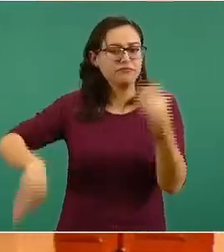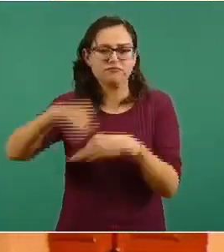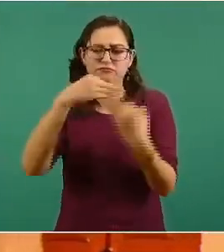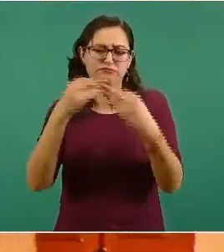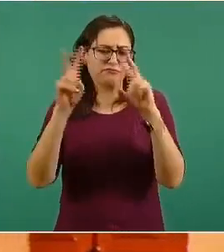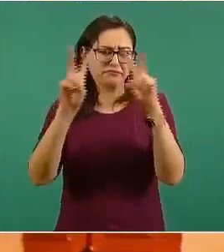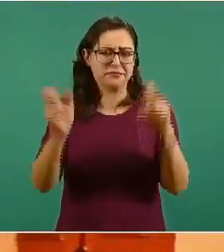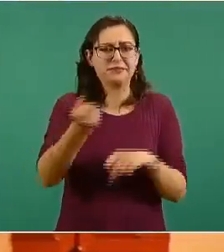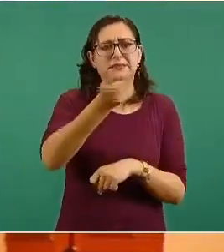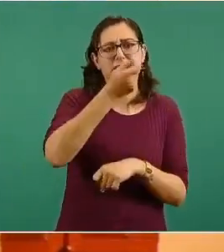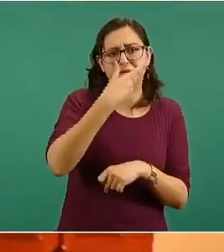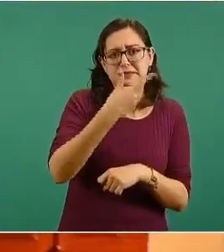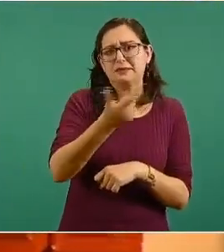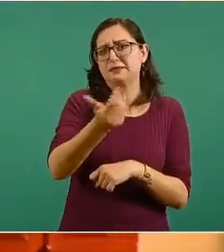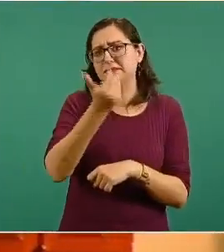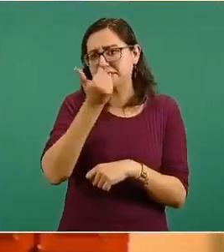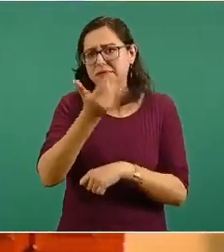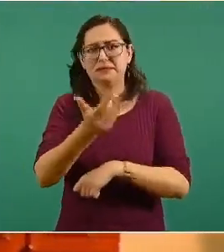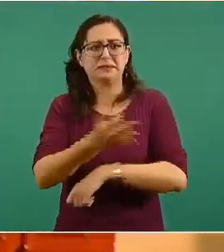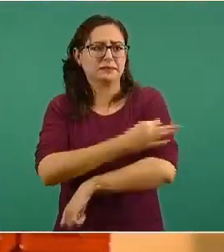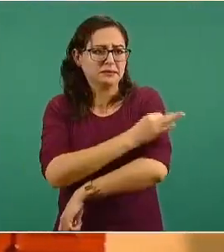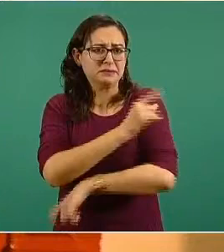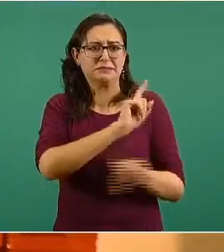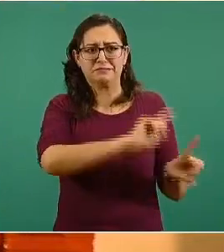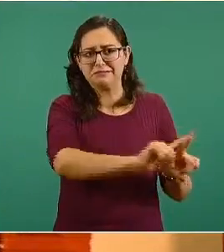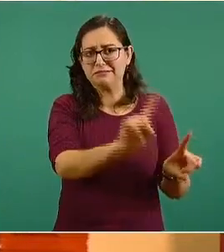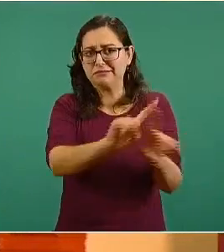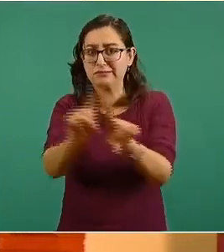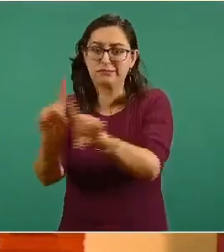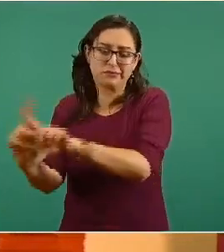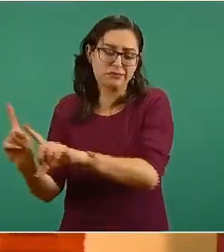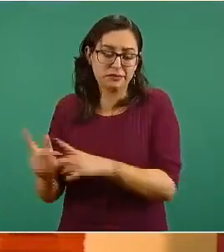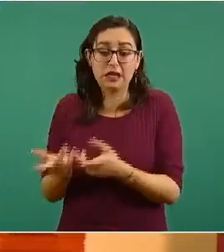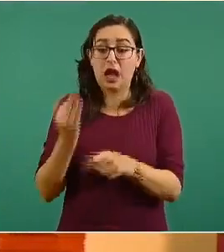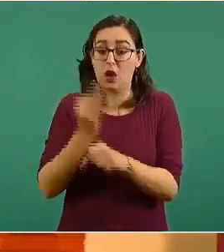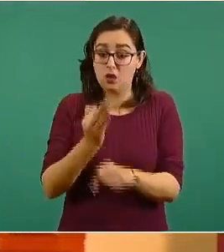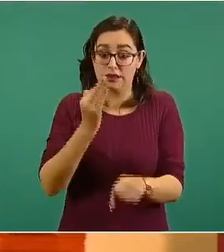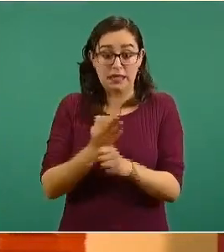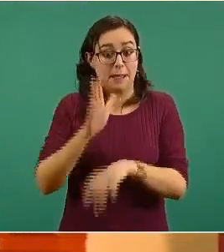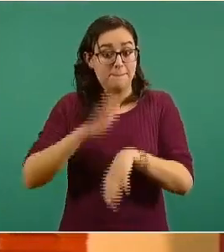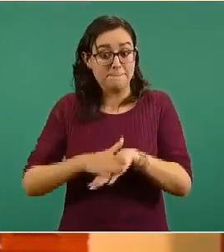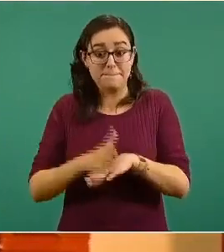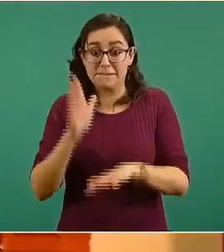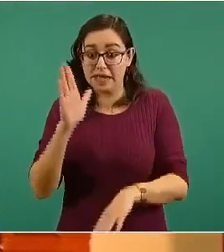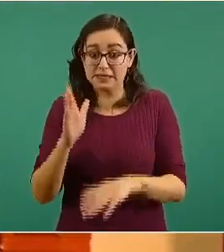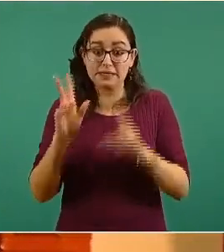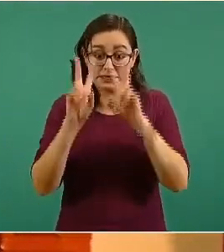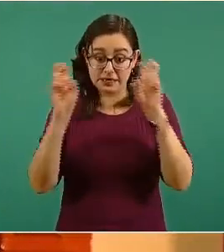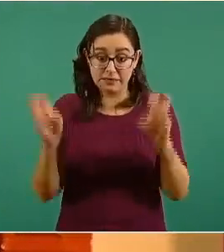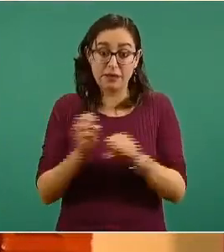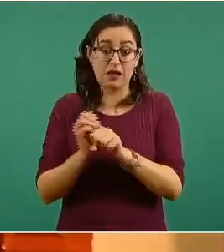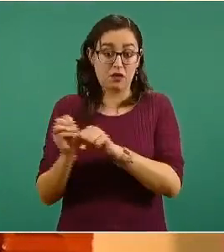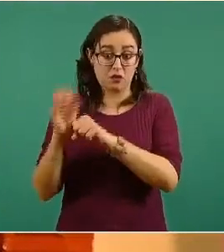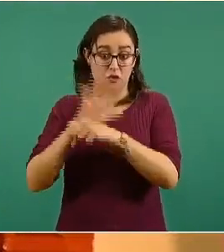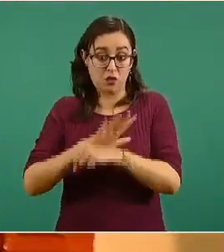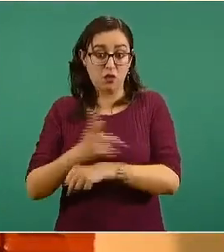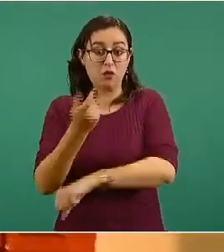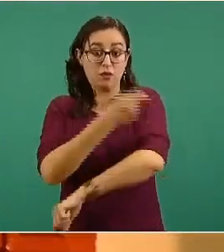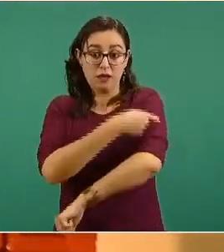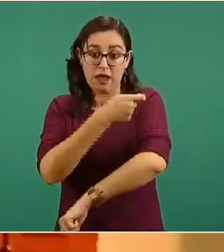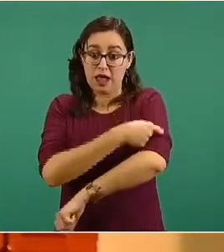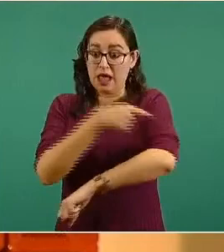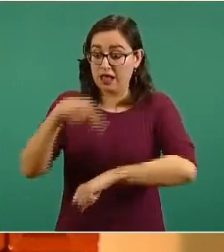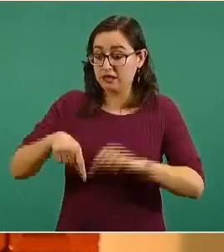farmacéutico, especialmente estos productos, las vacunas contra COVID, que en México y en cualquier otra parte del